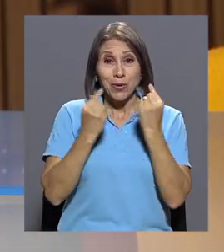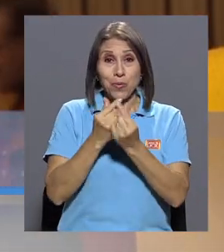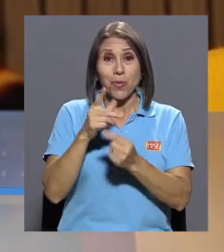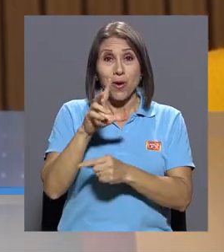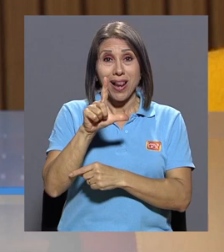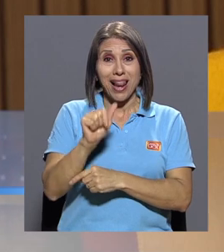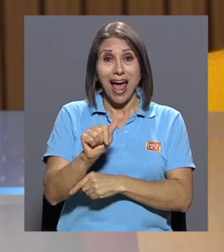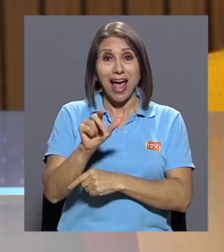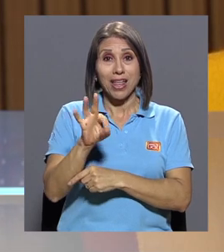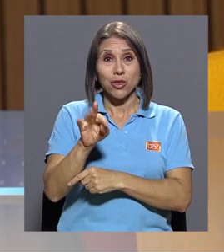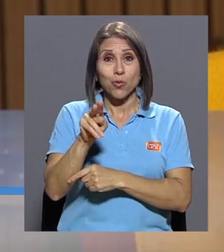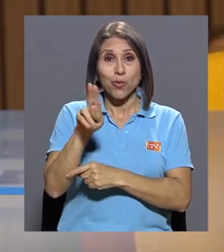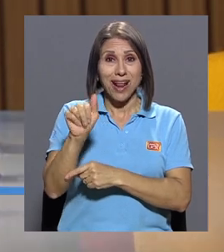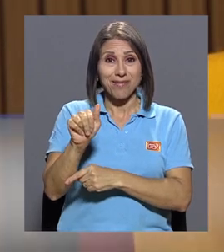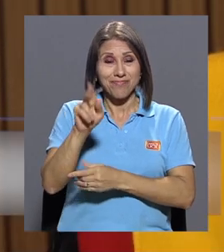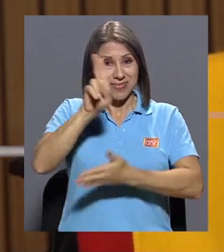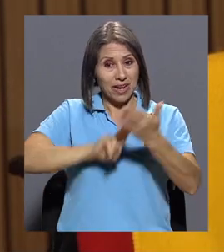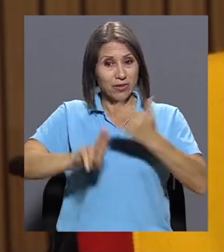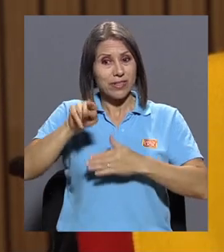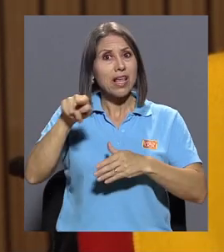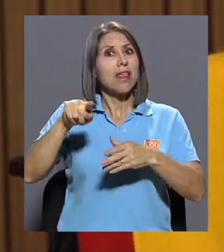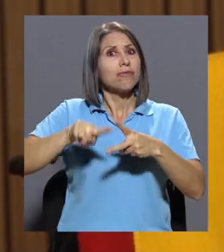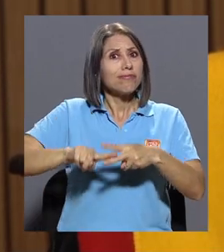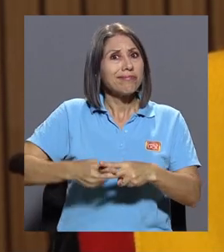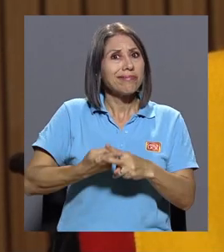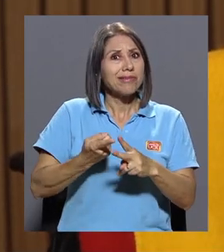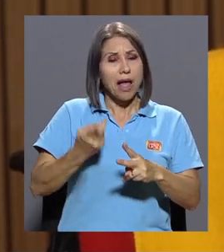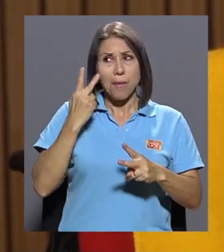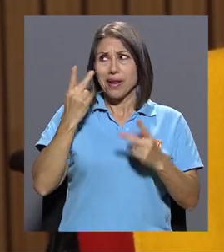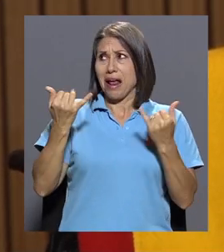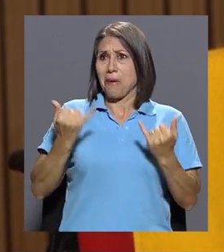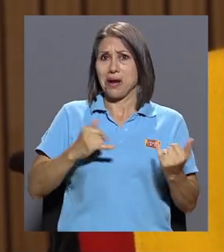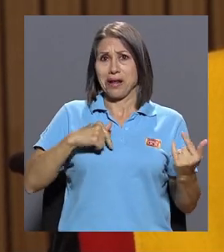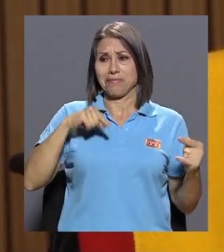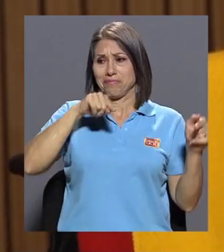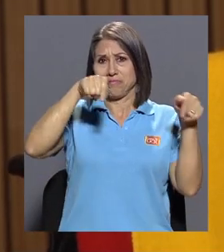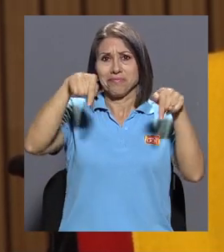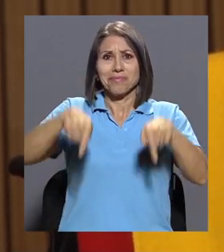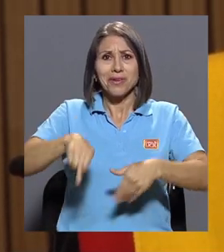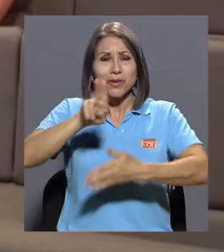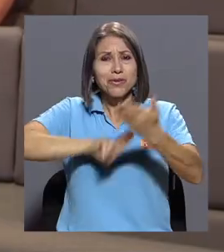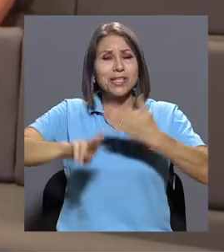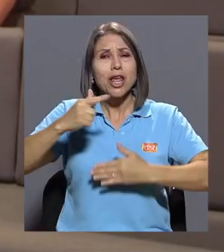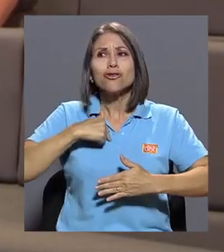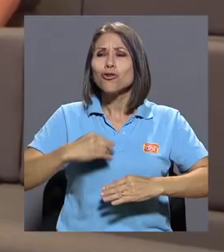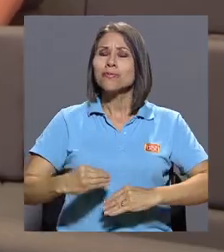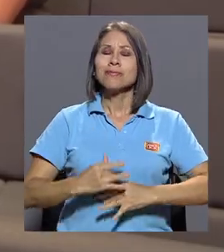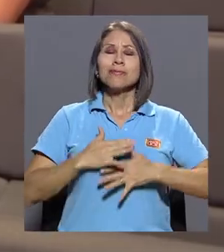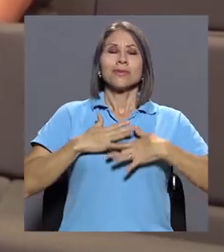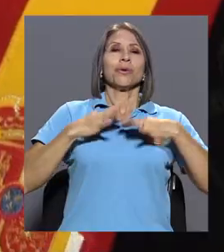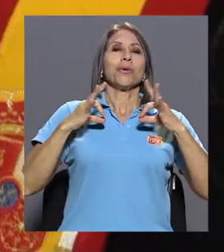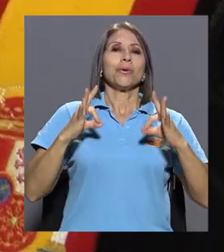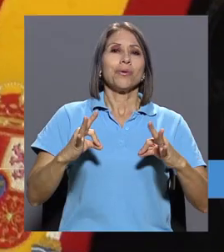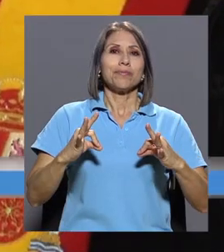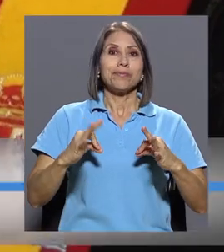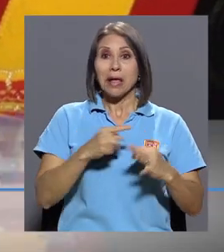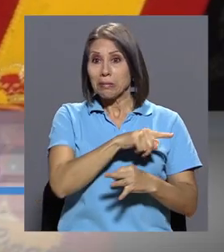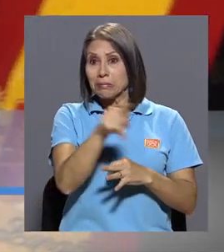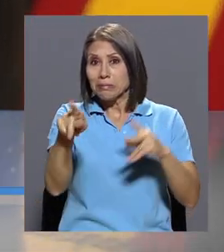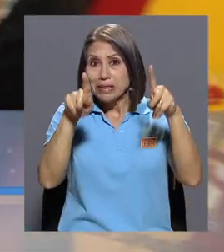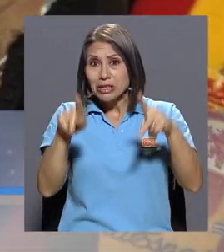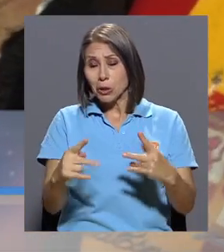y sinceramente, vernos en un recinto universitario a mí particularmente me da oxígeno. Del público, una